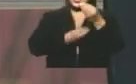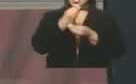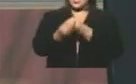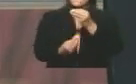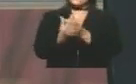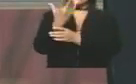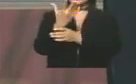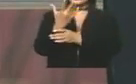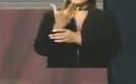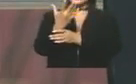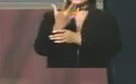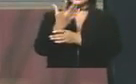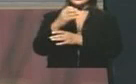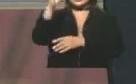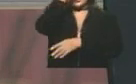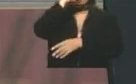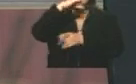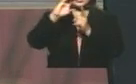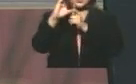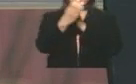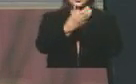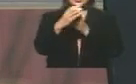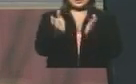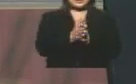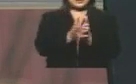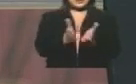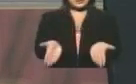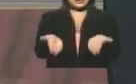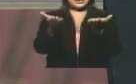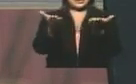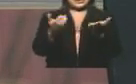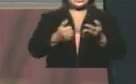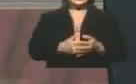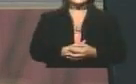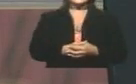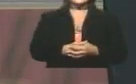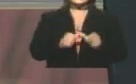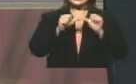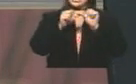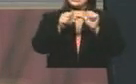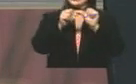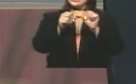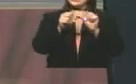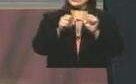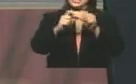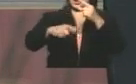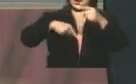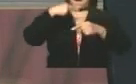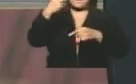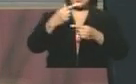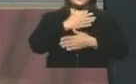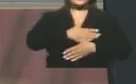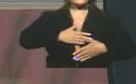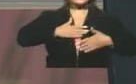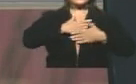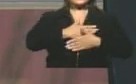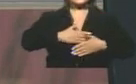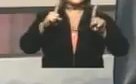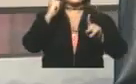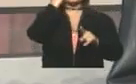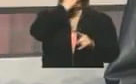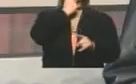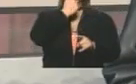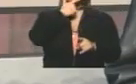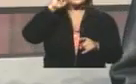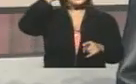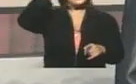la Fundación Amaranto de Caricuao. Así que me gustaría, sí, que, bueno, anuncies el tema que más adelante, después de nuestra próxima sección, vamos a disfrutar, por favor. Así es.